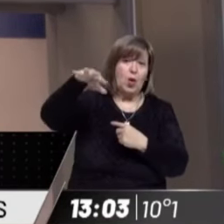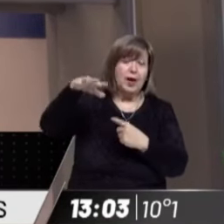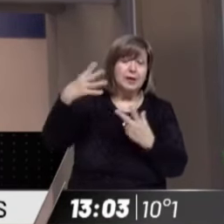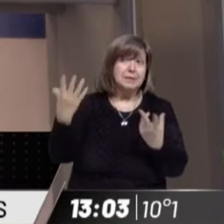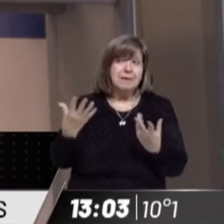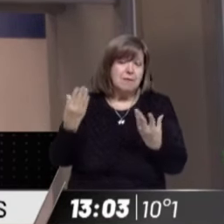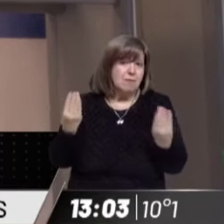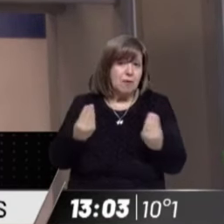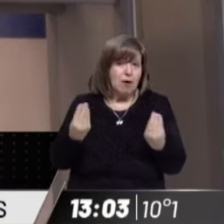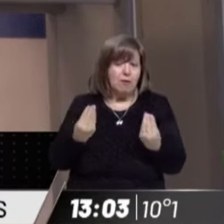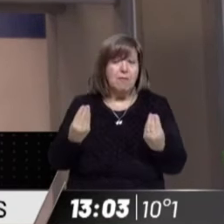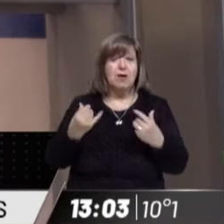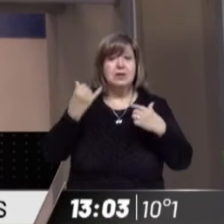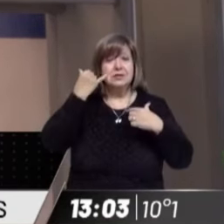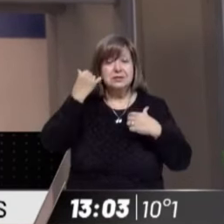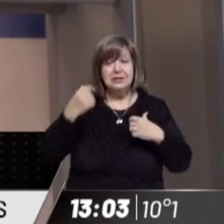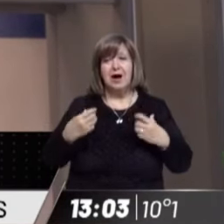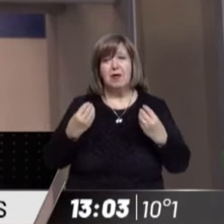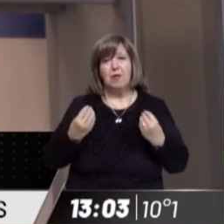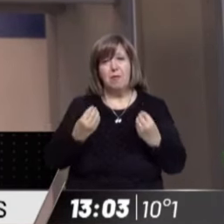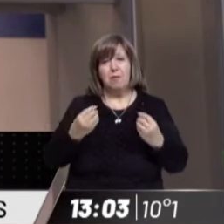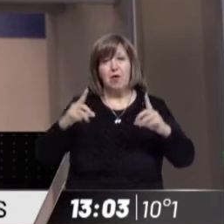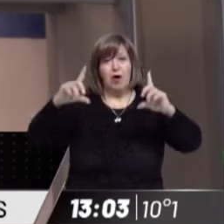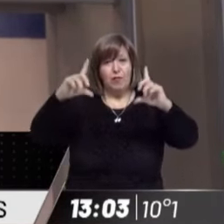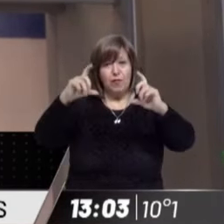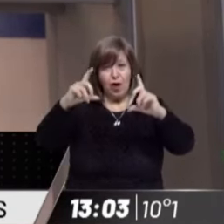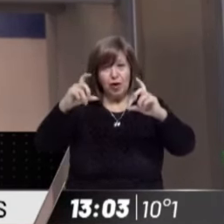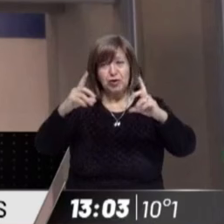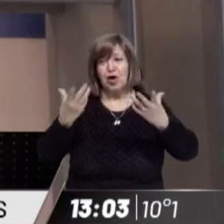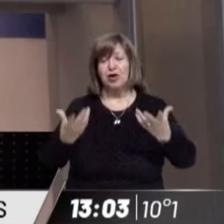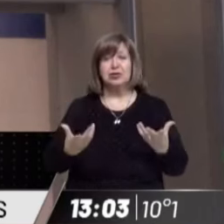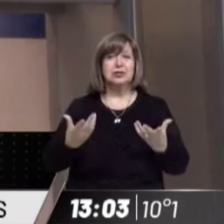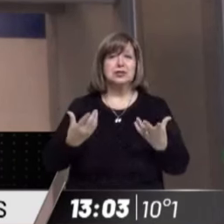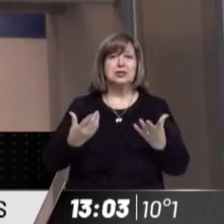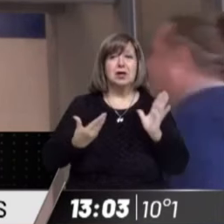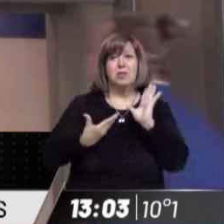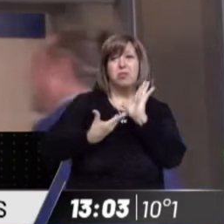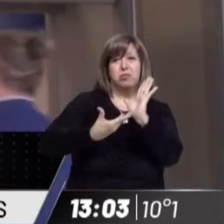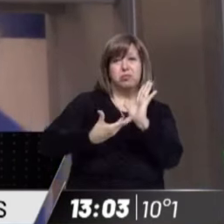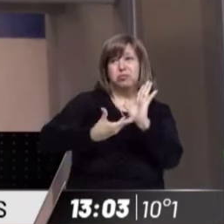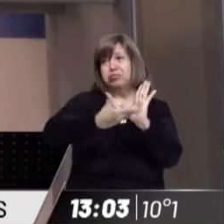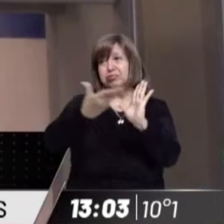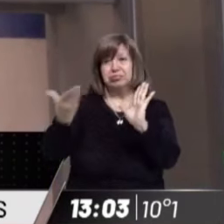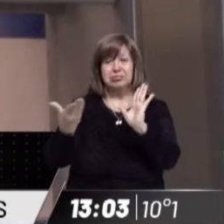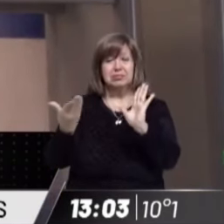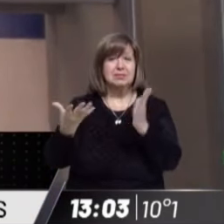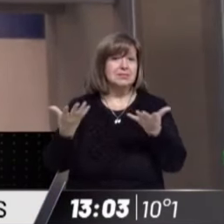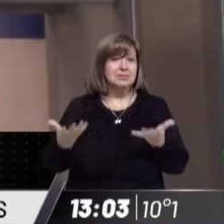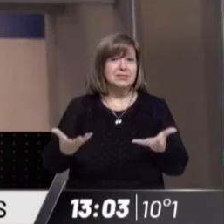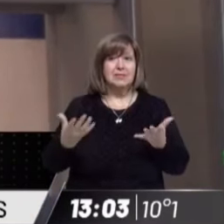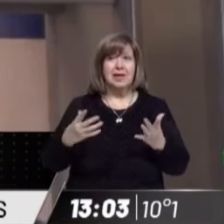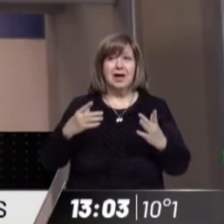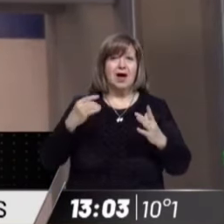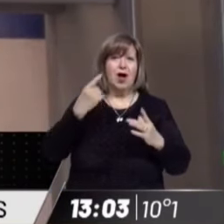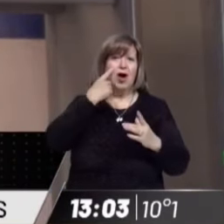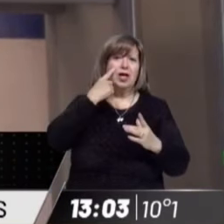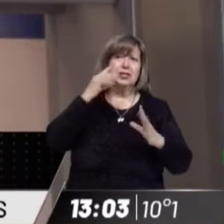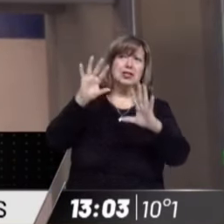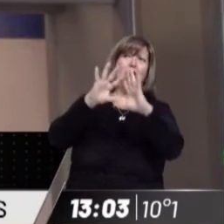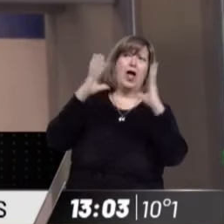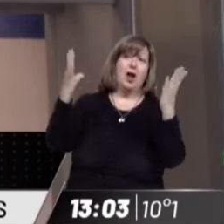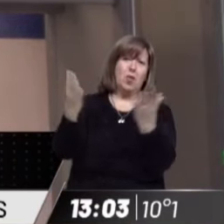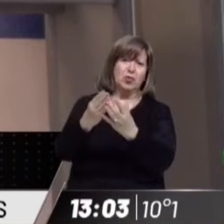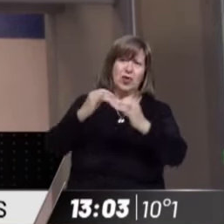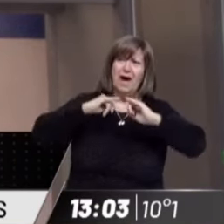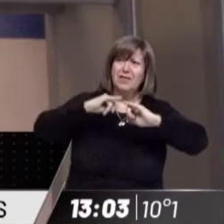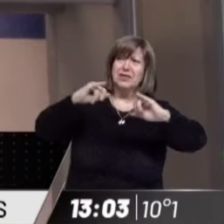lados, nombre completo, han dejado su profesión, su carrera casi destrozada, la tienen que recuperar ahora.